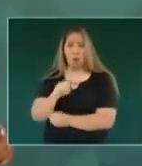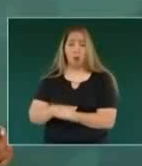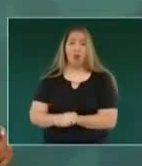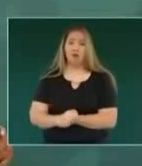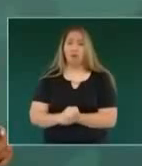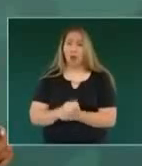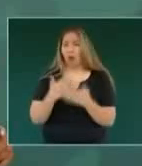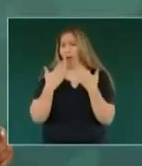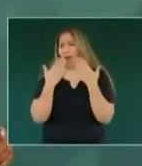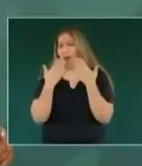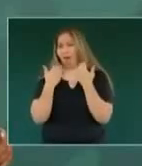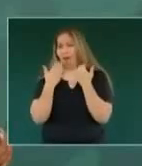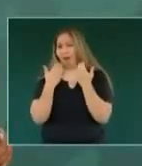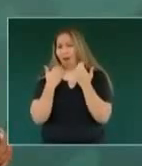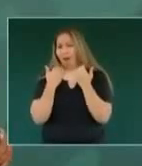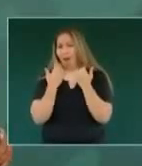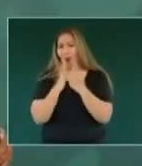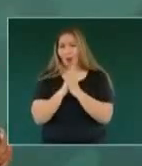León, pero